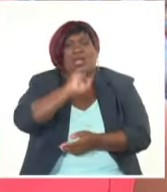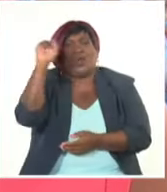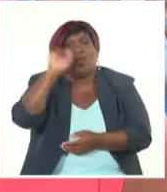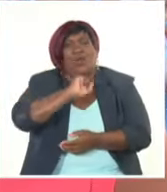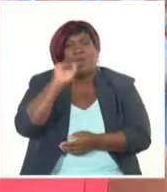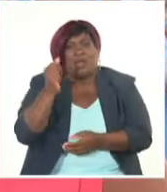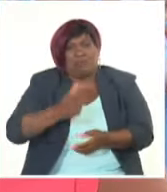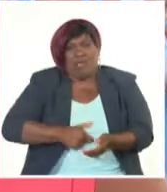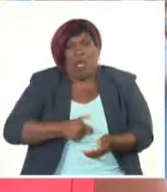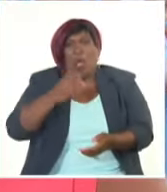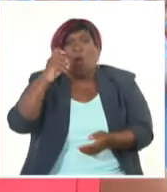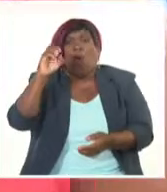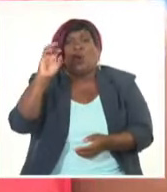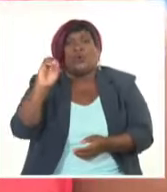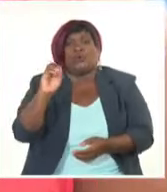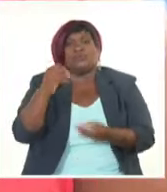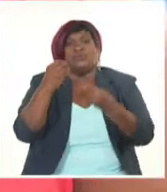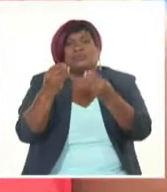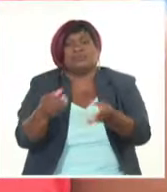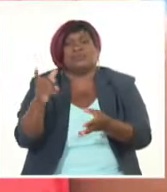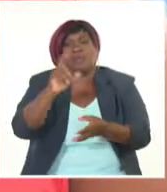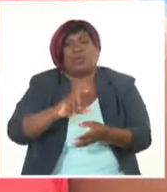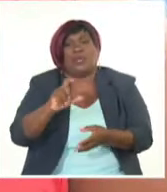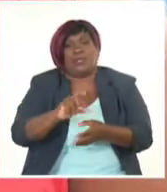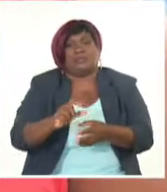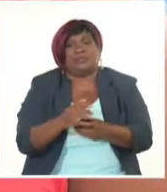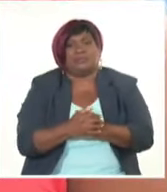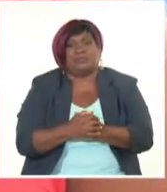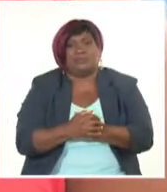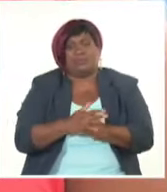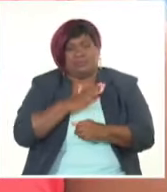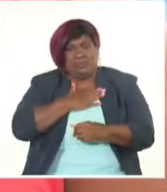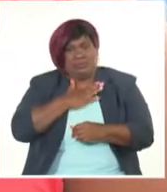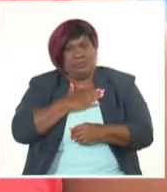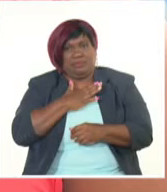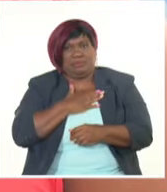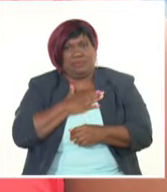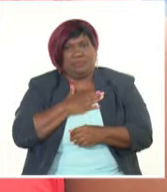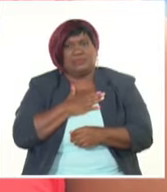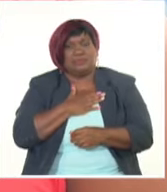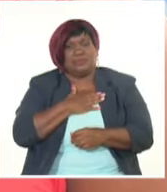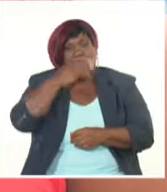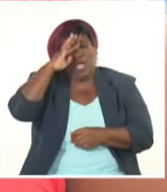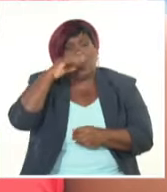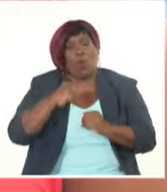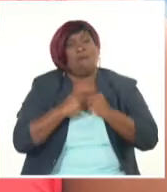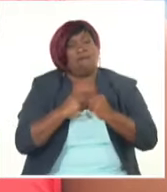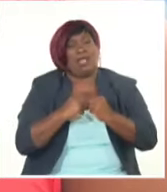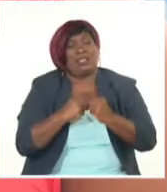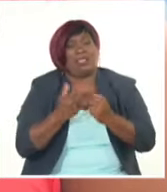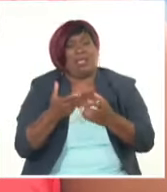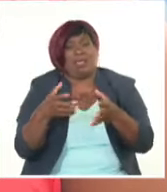oro, darle un oro a Camagüey. La división en mi país es bastante fuerte.